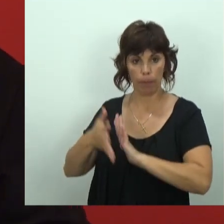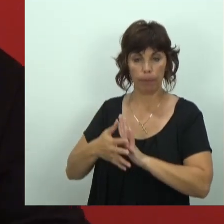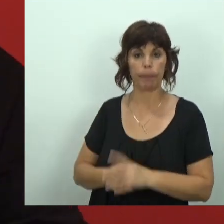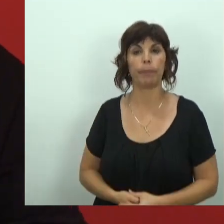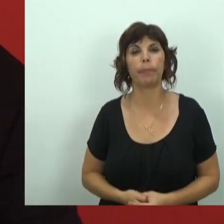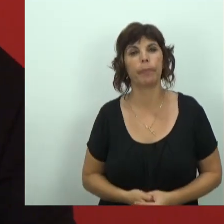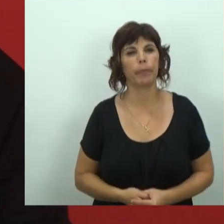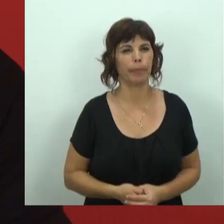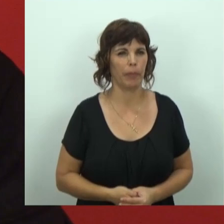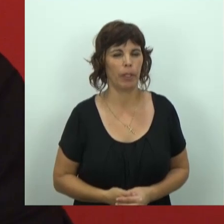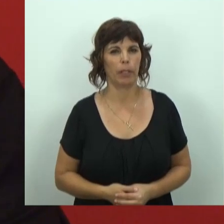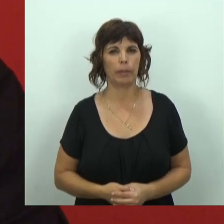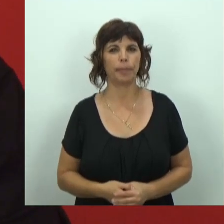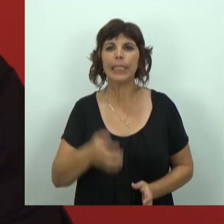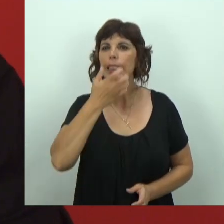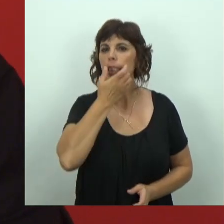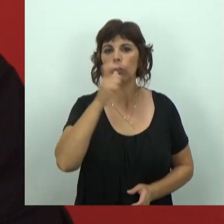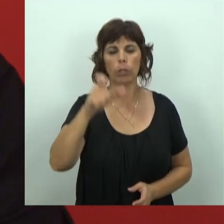Por eso, cuando uno ora,